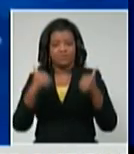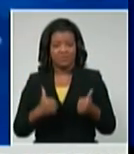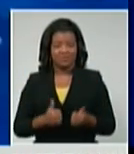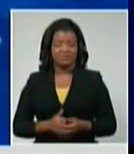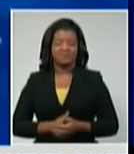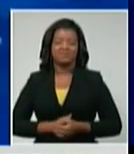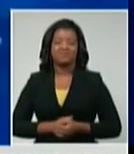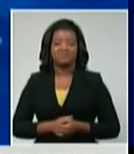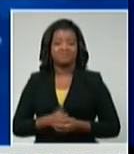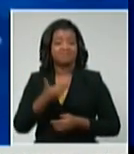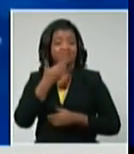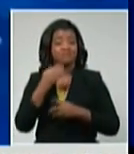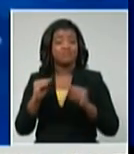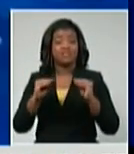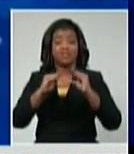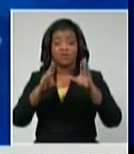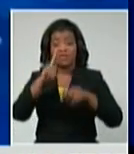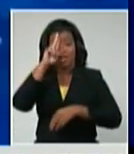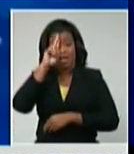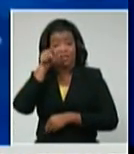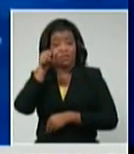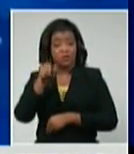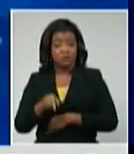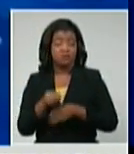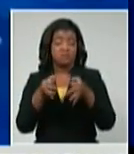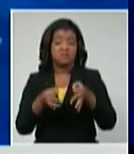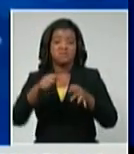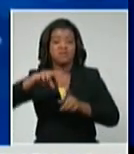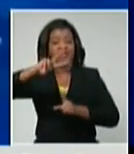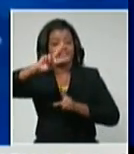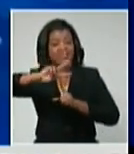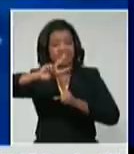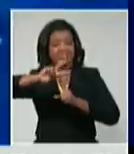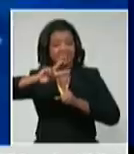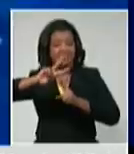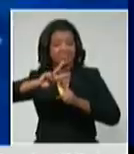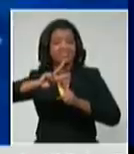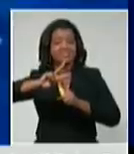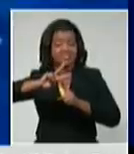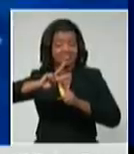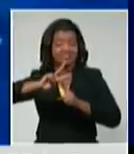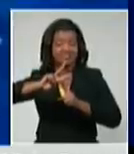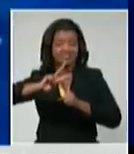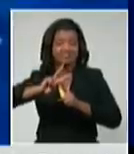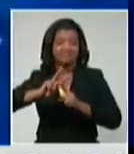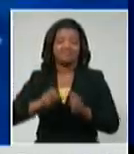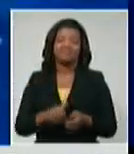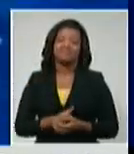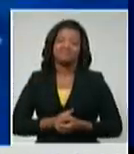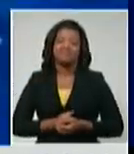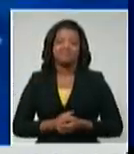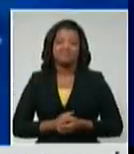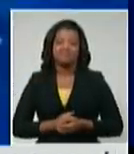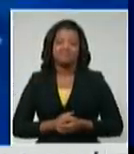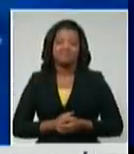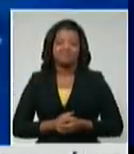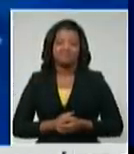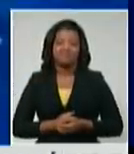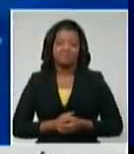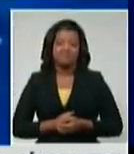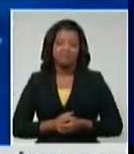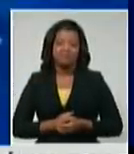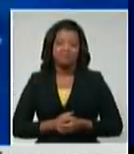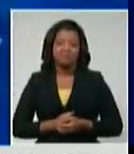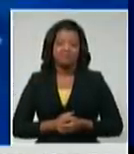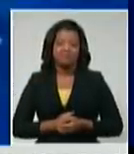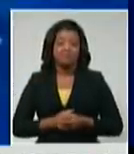doctor, a nuestro estudio, a los estudios centrales del Instituto Cubano de Radio y Televisión, y es un gusto siempre tenerlo acá. Usted tiene en este